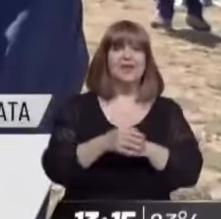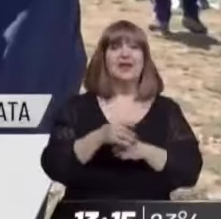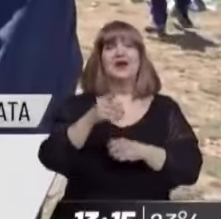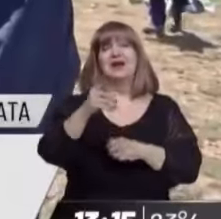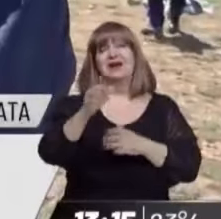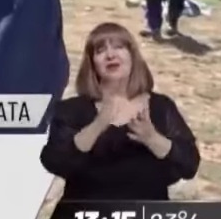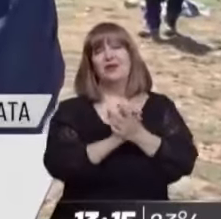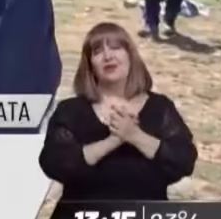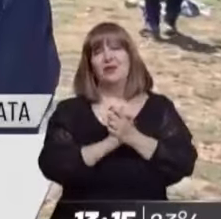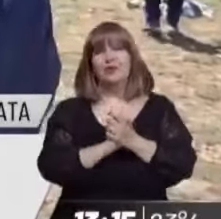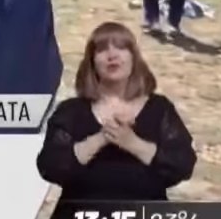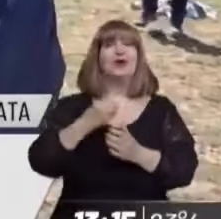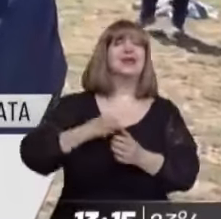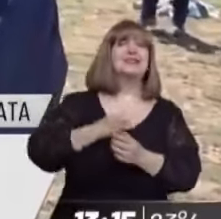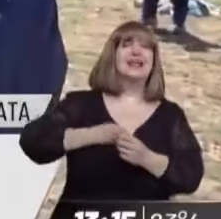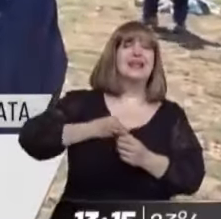cerca.